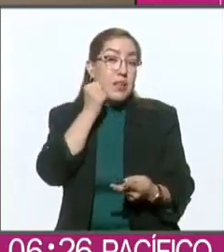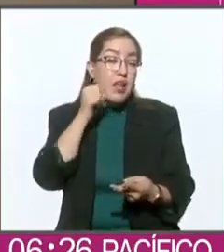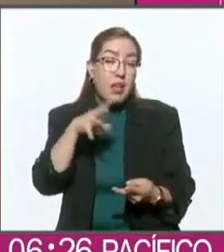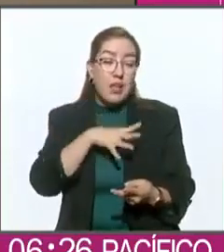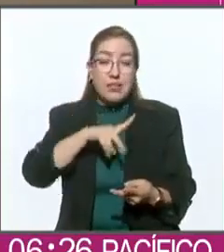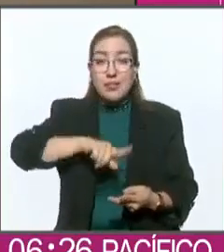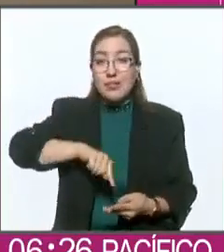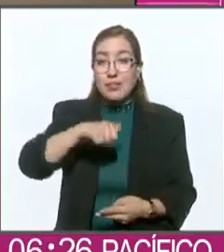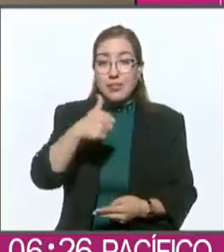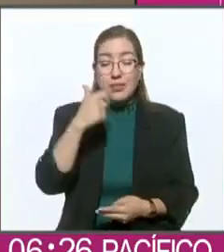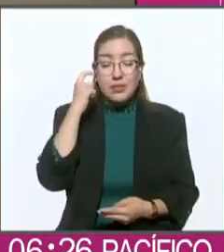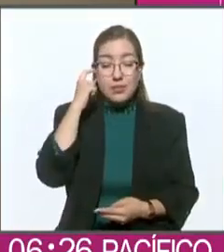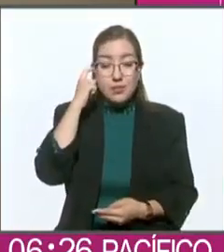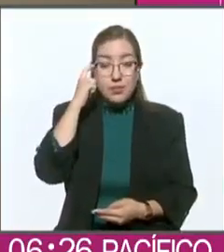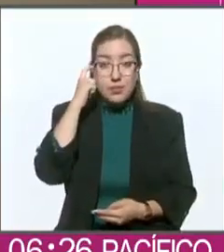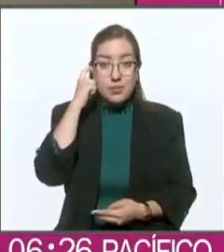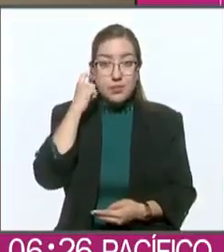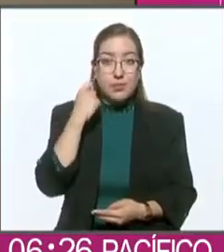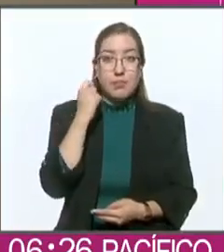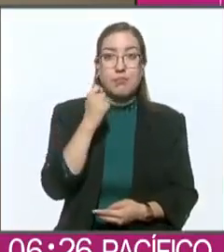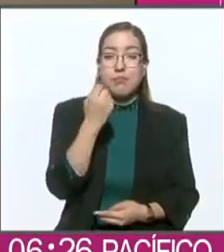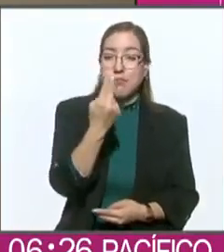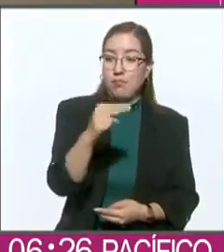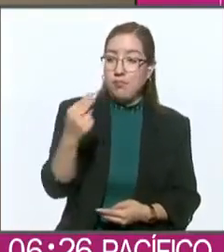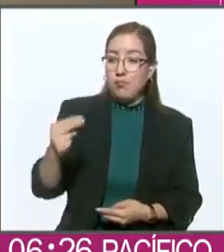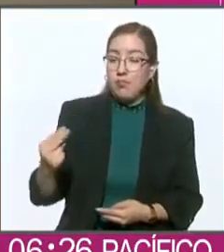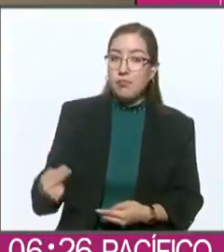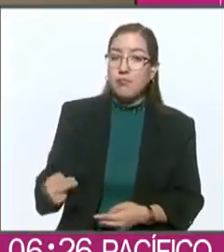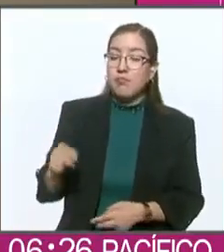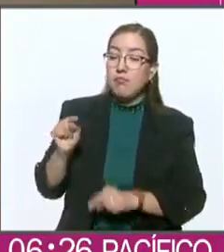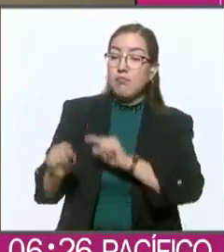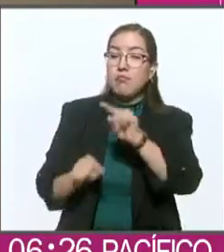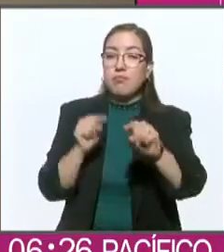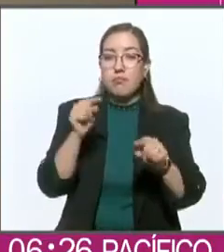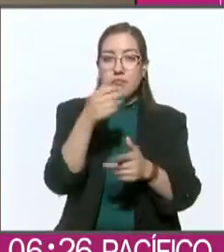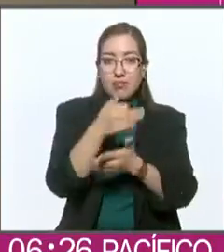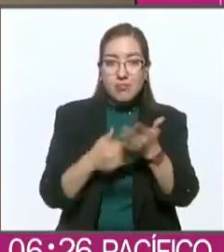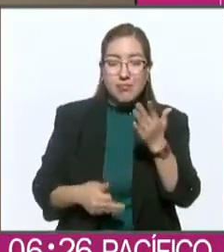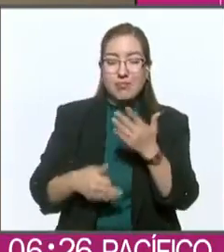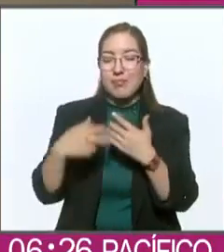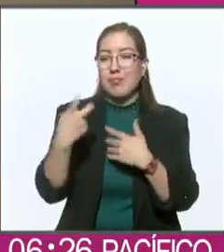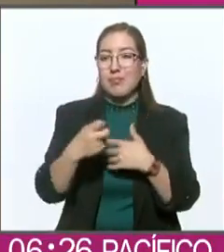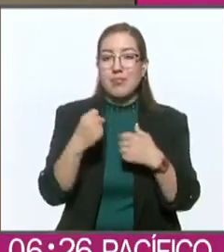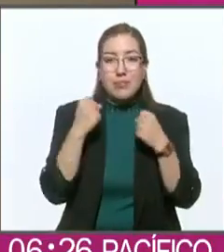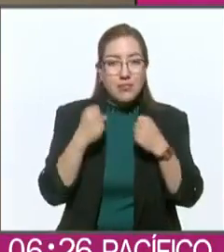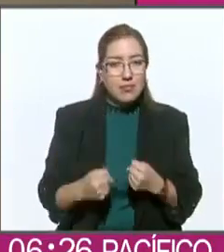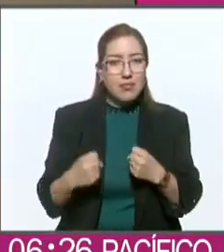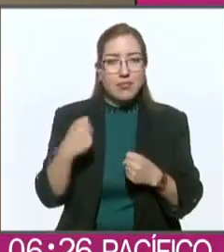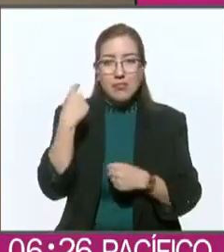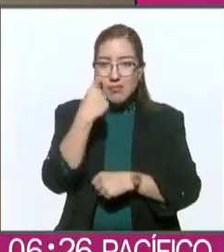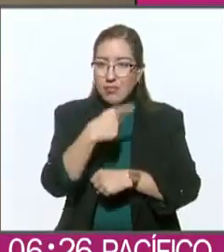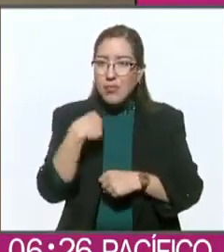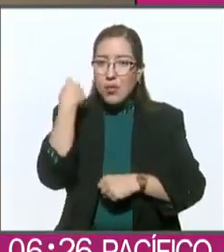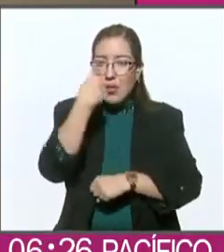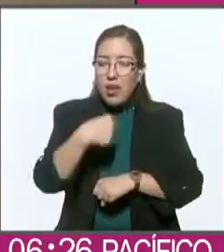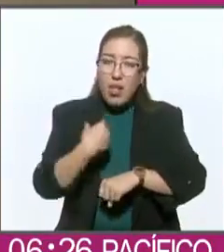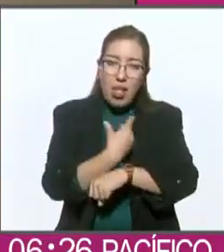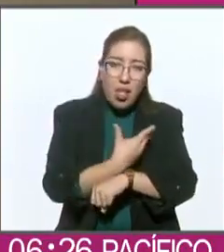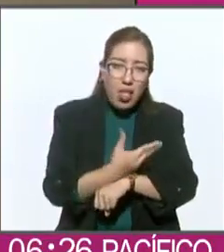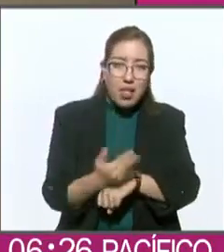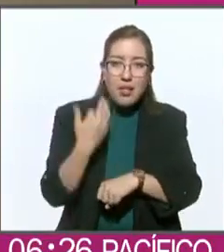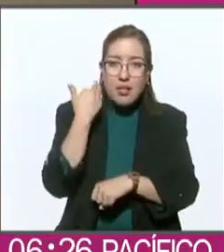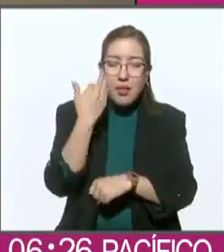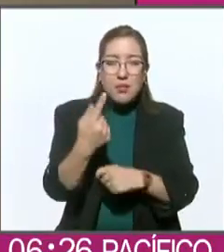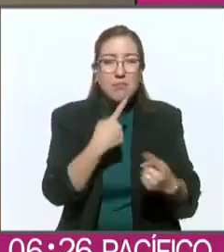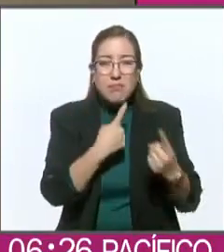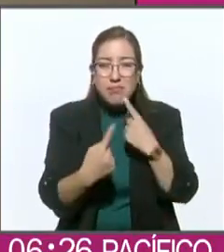76 nombramientos que están pendientes y que seguramente también nos llevarán horas y días de discusiones y de